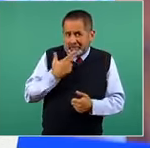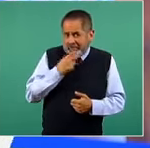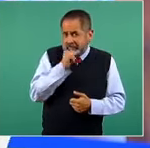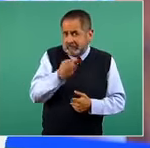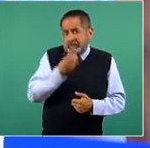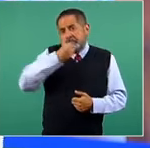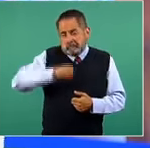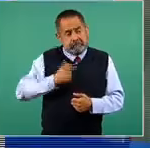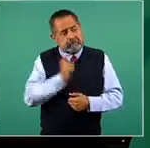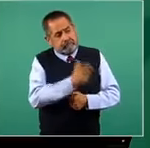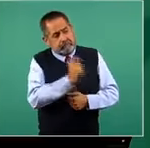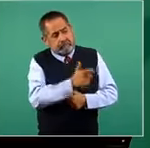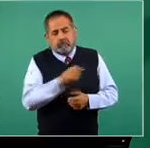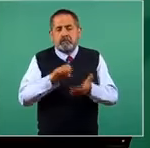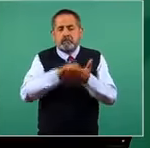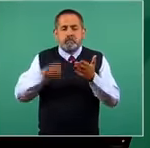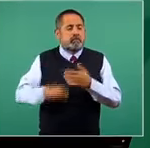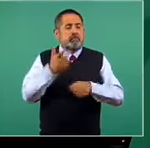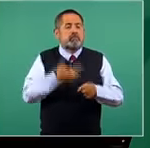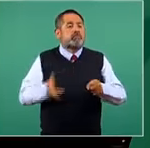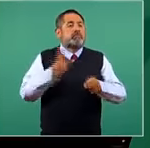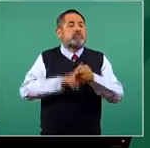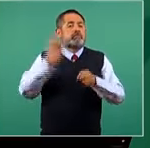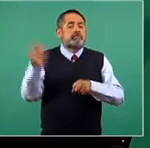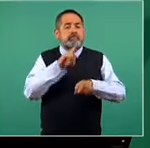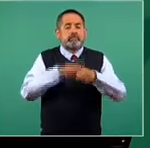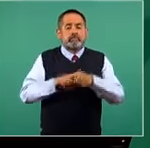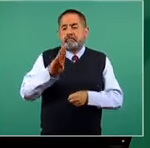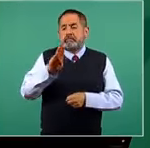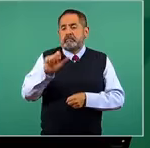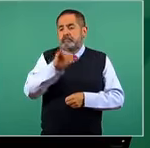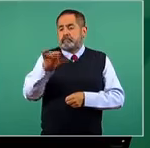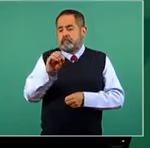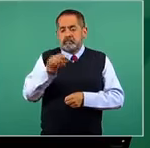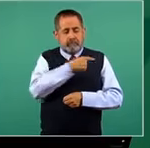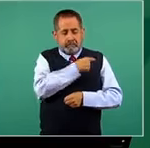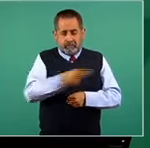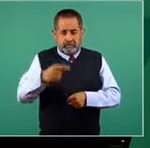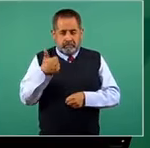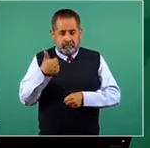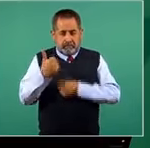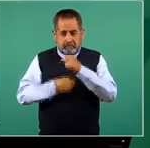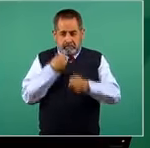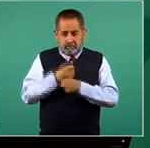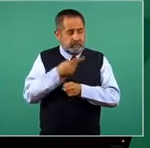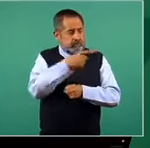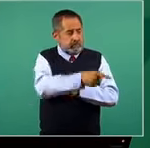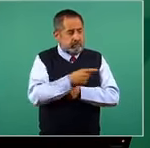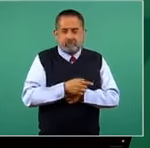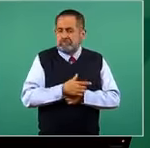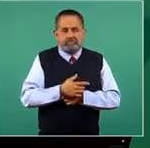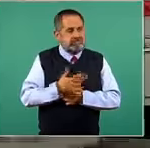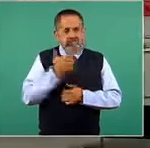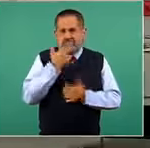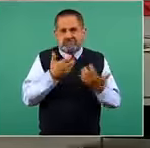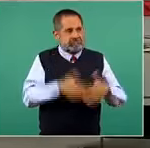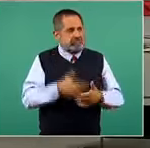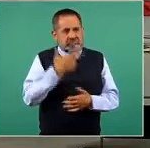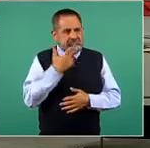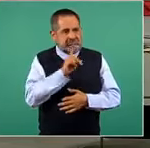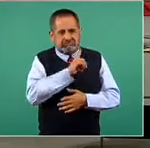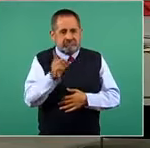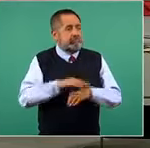ejemplo concreto, el Hospital Federal del Bajío, durante sus primeros 6 años, operó en números rojos, porque desde que